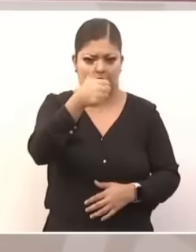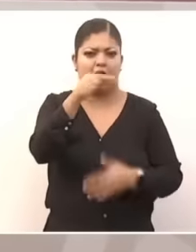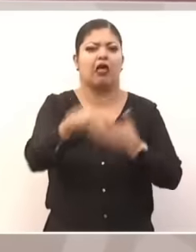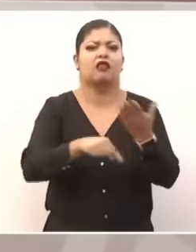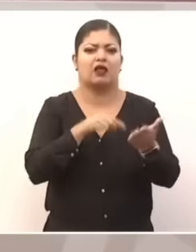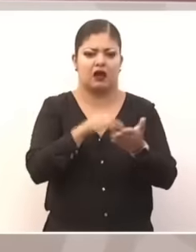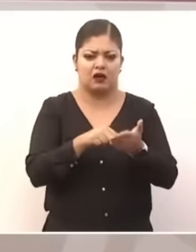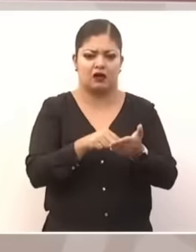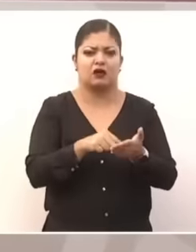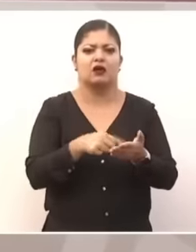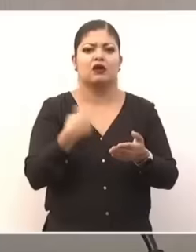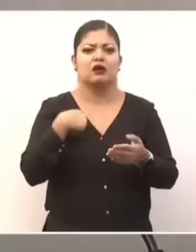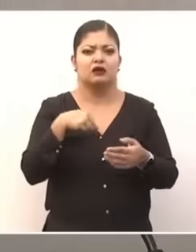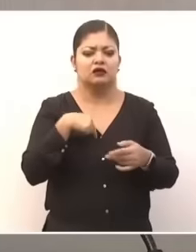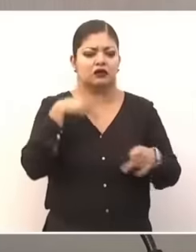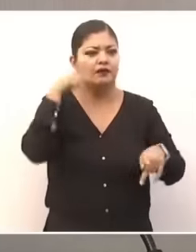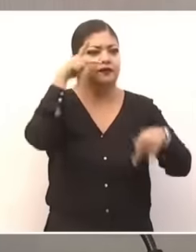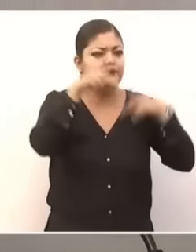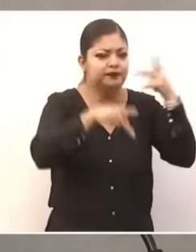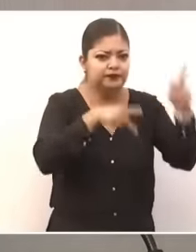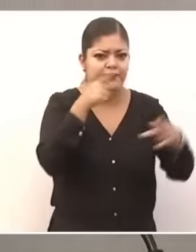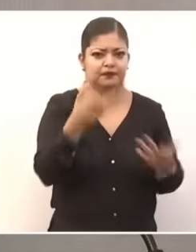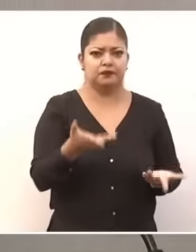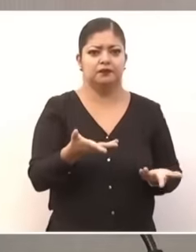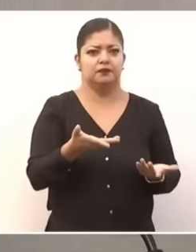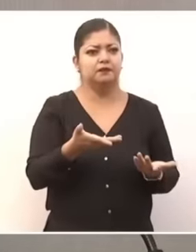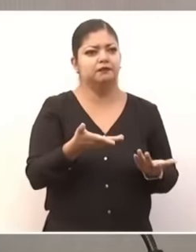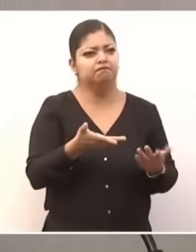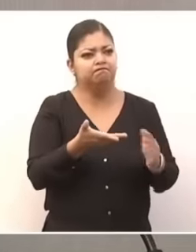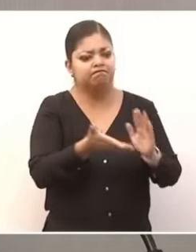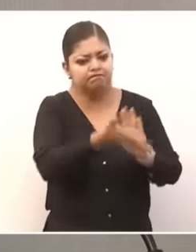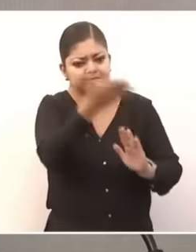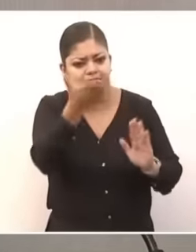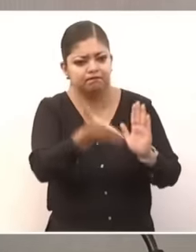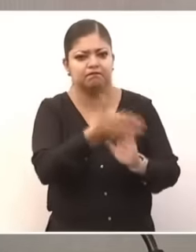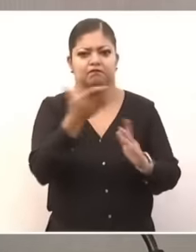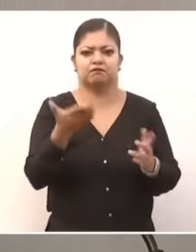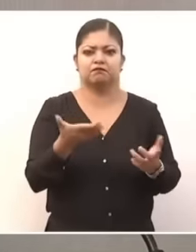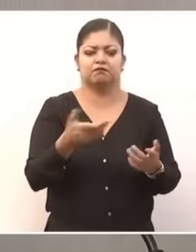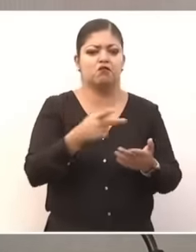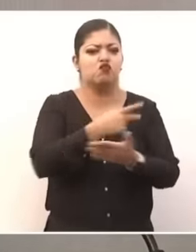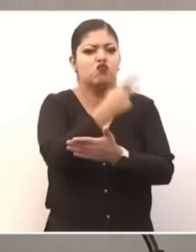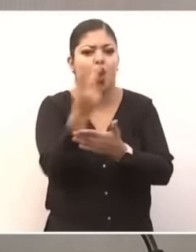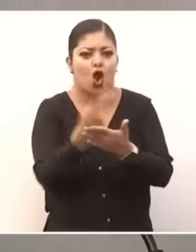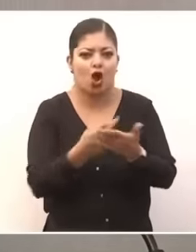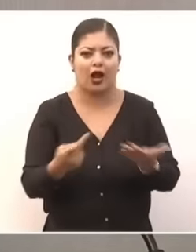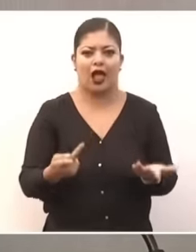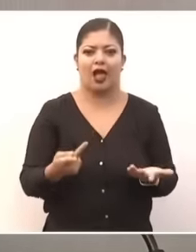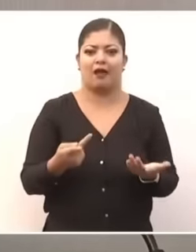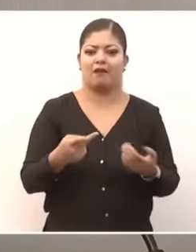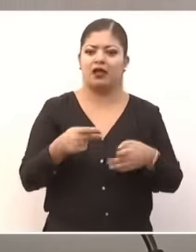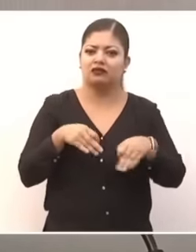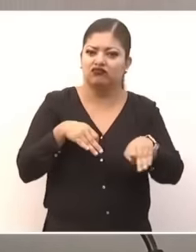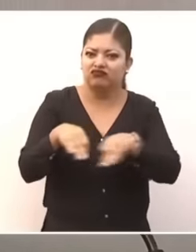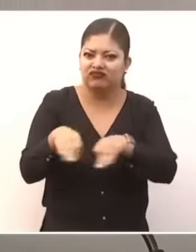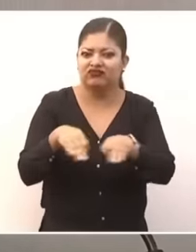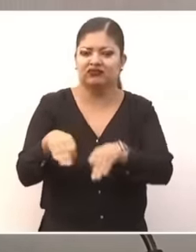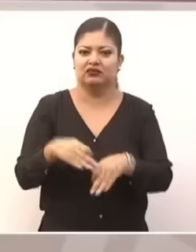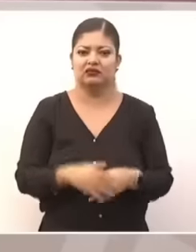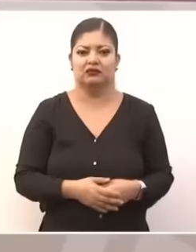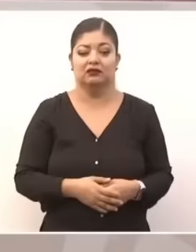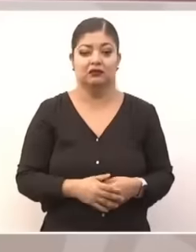visitado obras, acciones, programas y lo que es